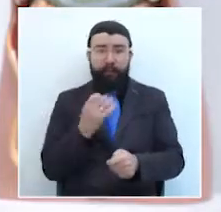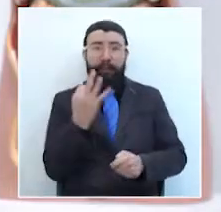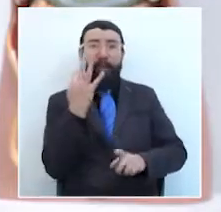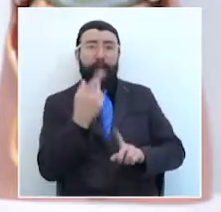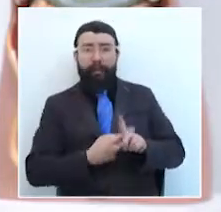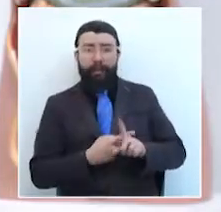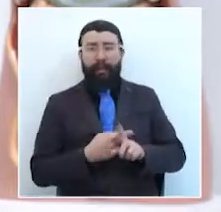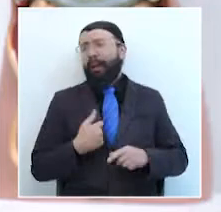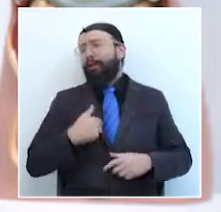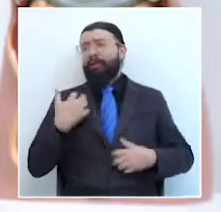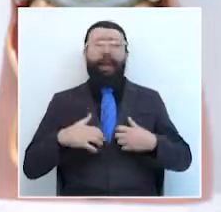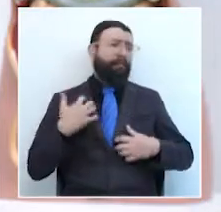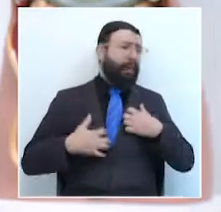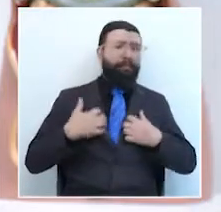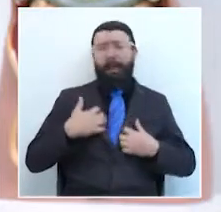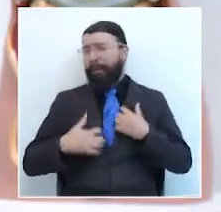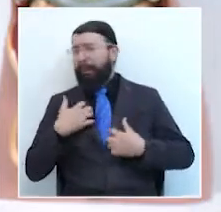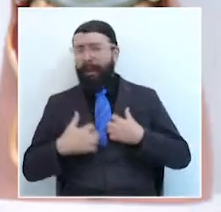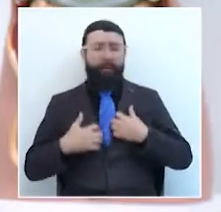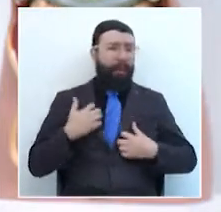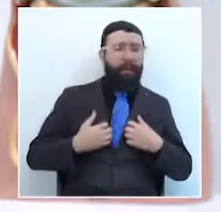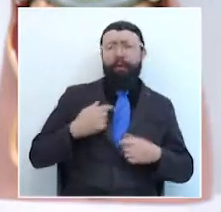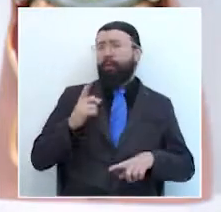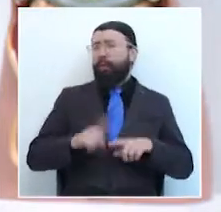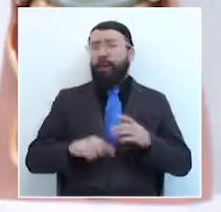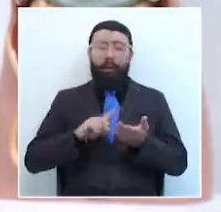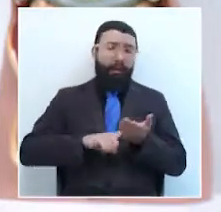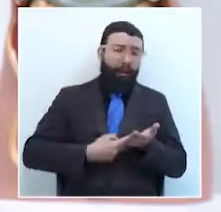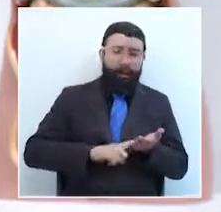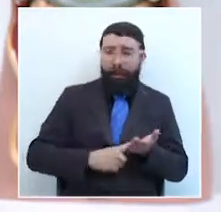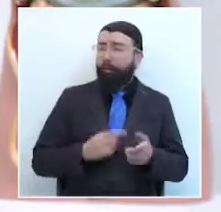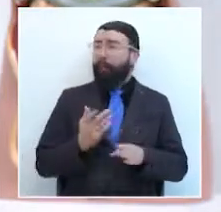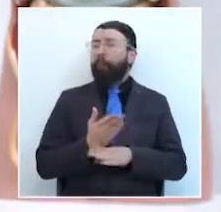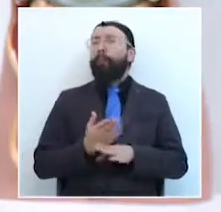antes ya está generando sintomatología no puedo dormir bien